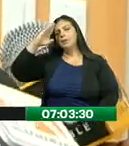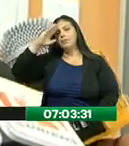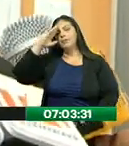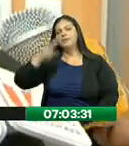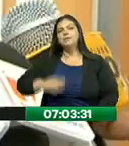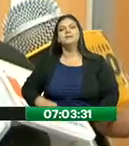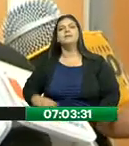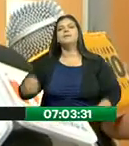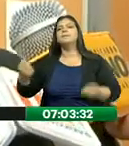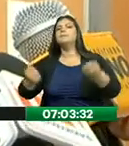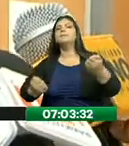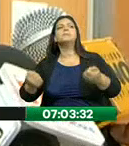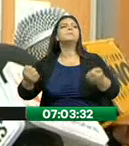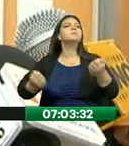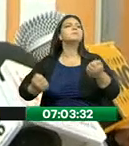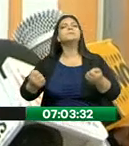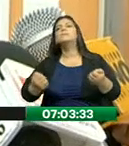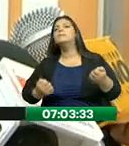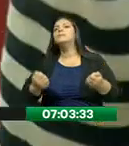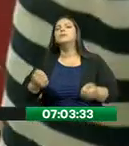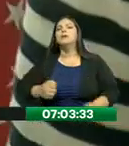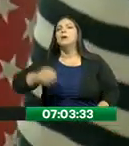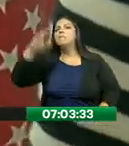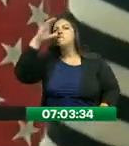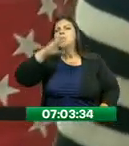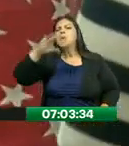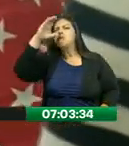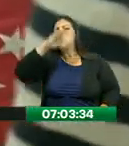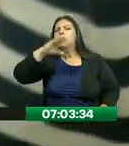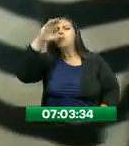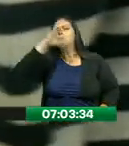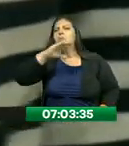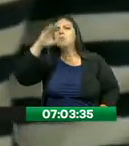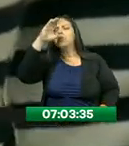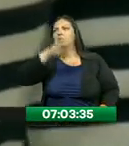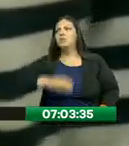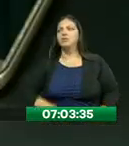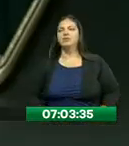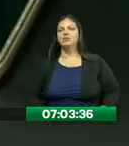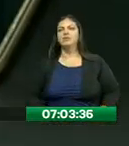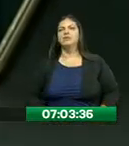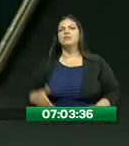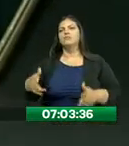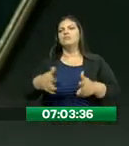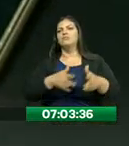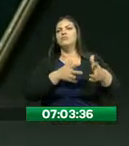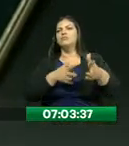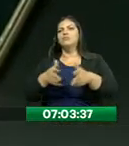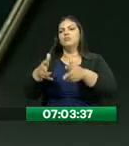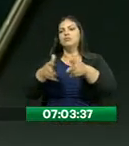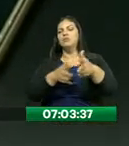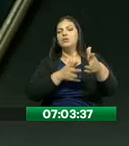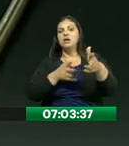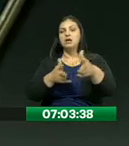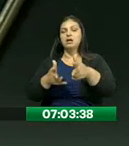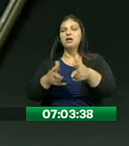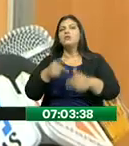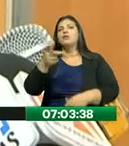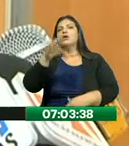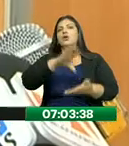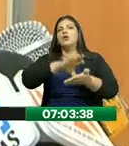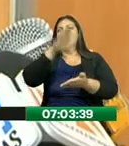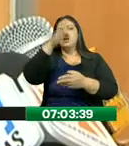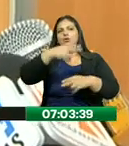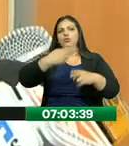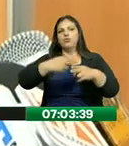localización de los individuos interceptándola uno de los ciudadanos a la altura del semáforo el teniente hugo ortiz contándole su poder dos teléfonos celulares